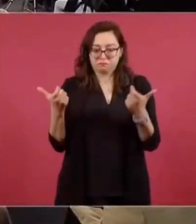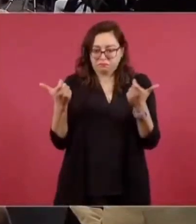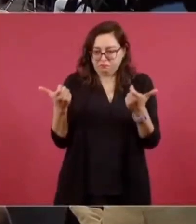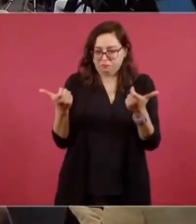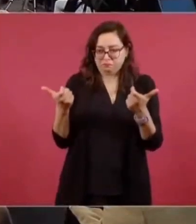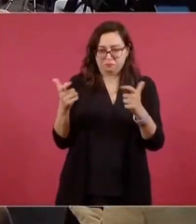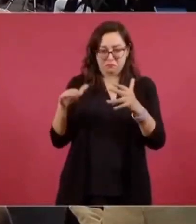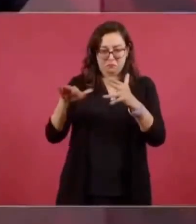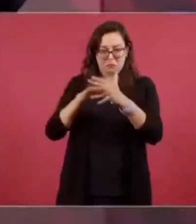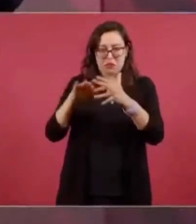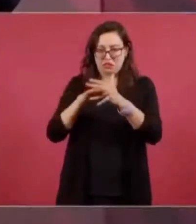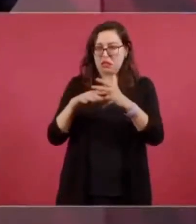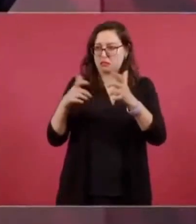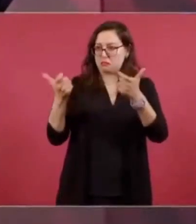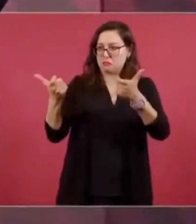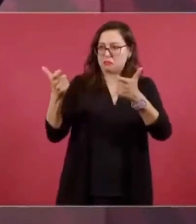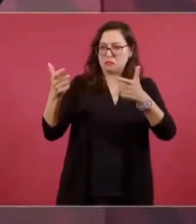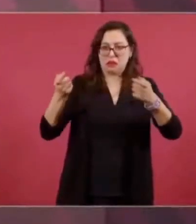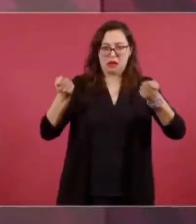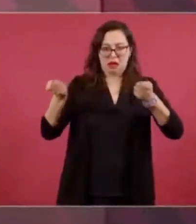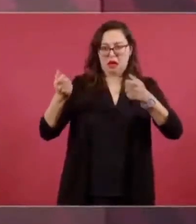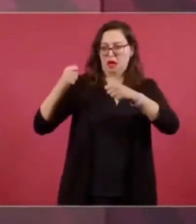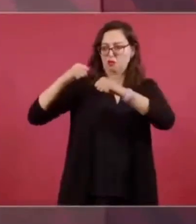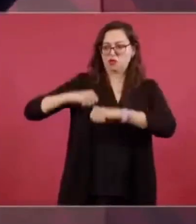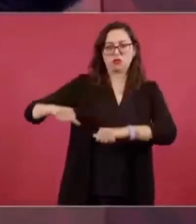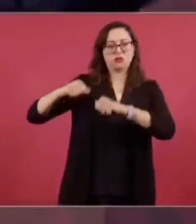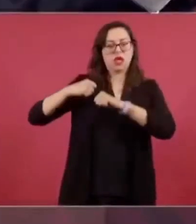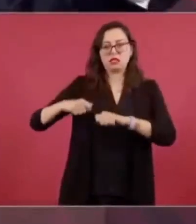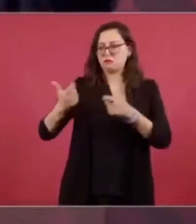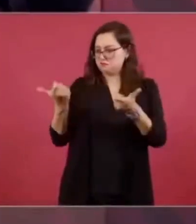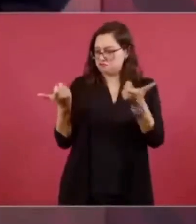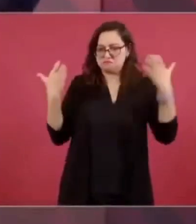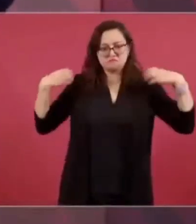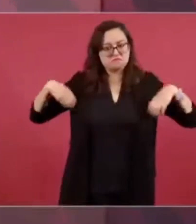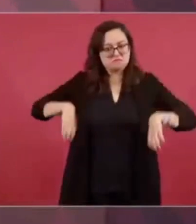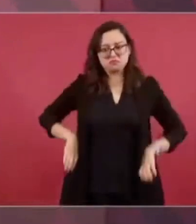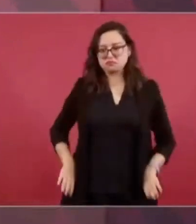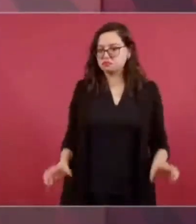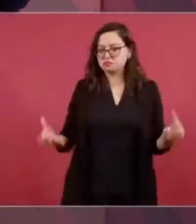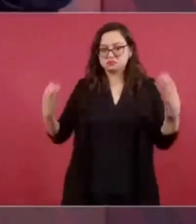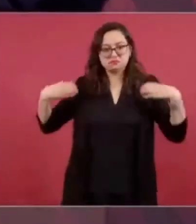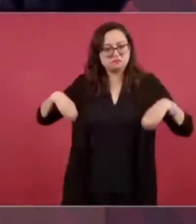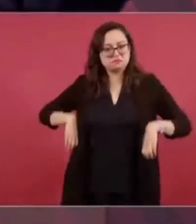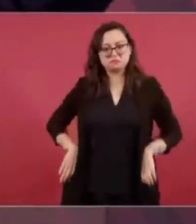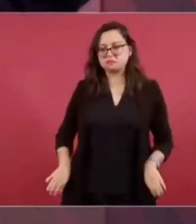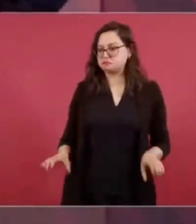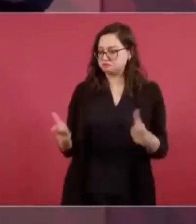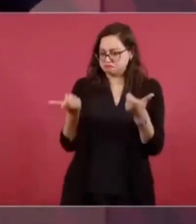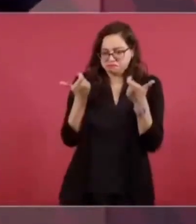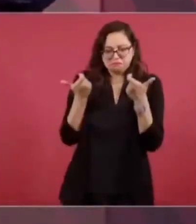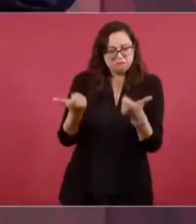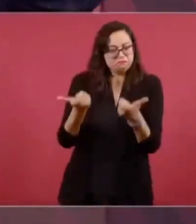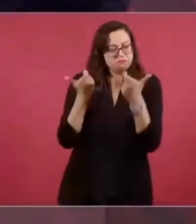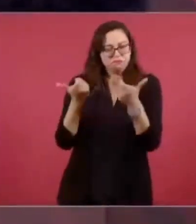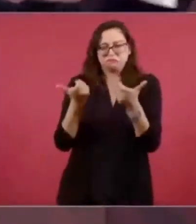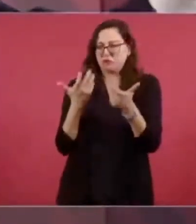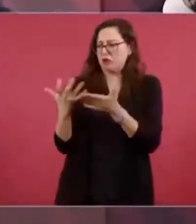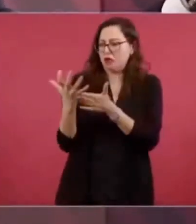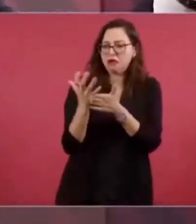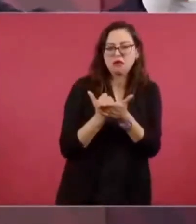medio y alto sobre todo, seguían con sueldos elevadísimos